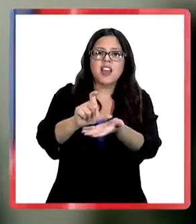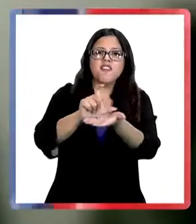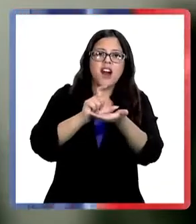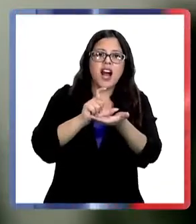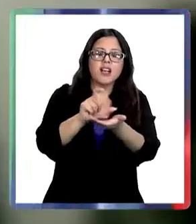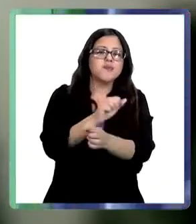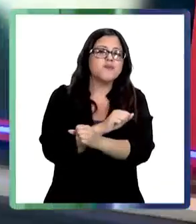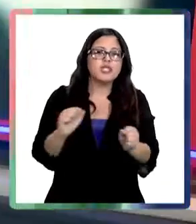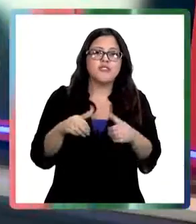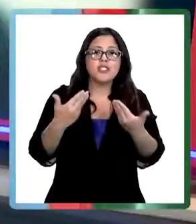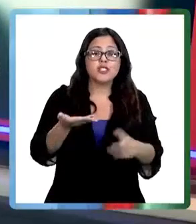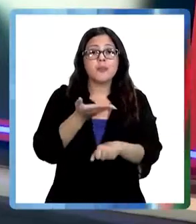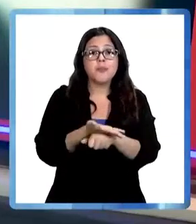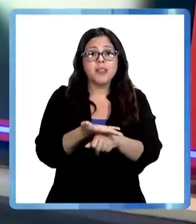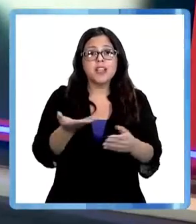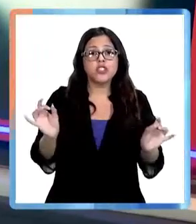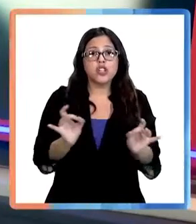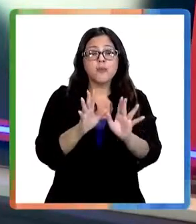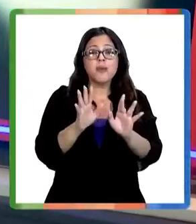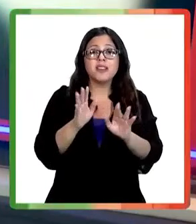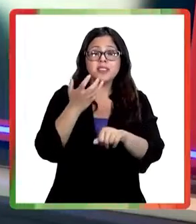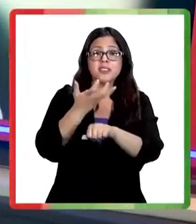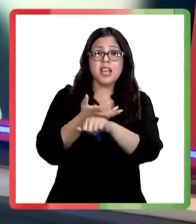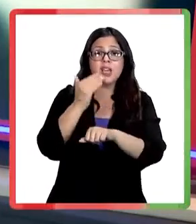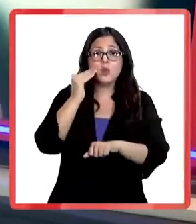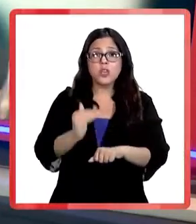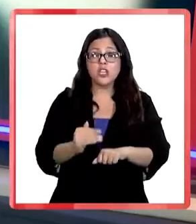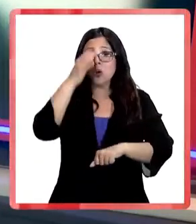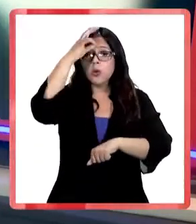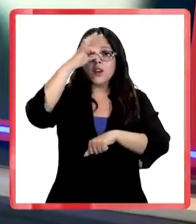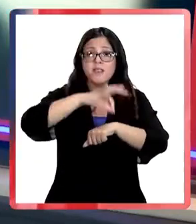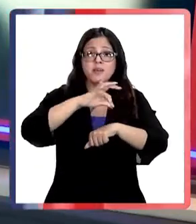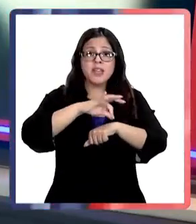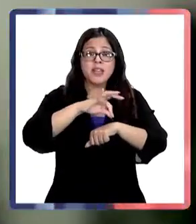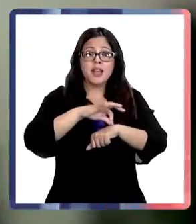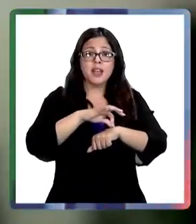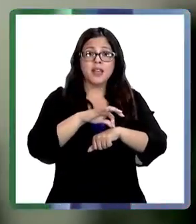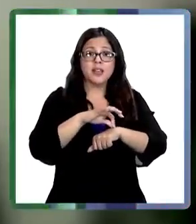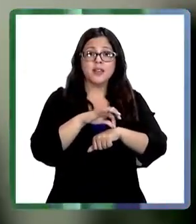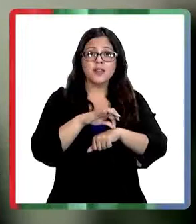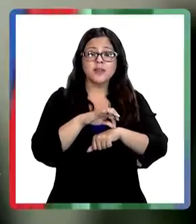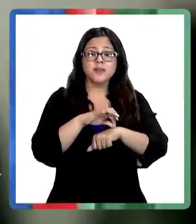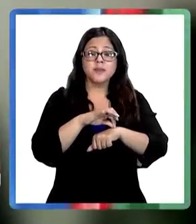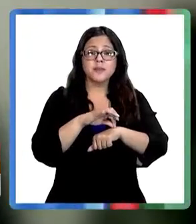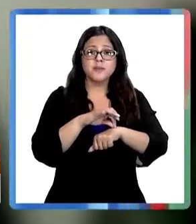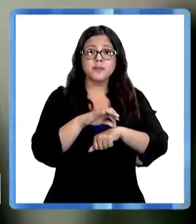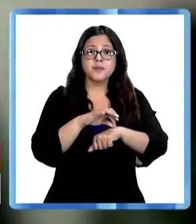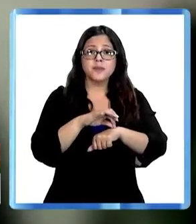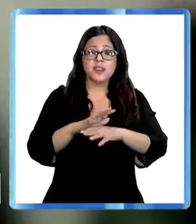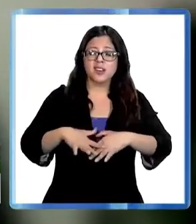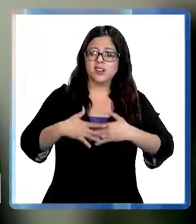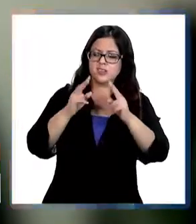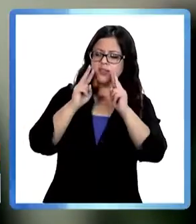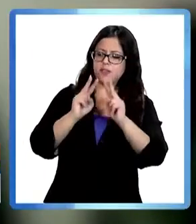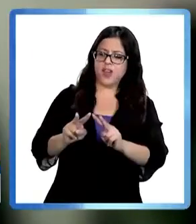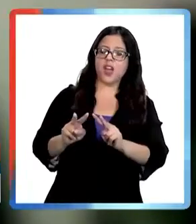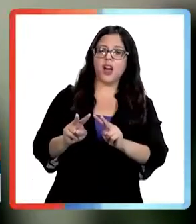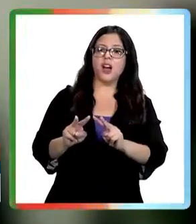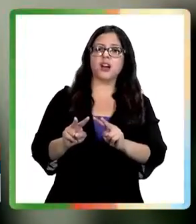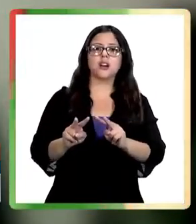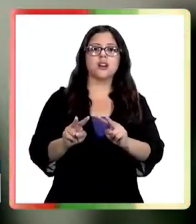imposible. Entonces el llamado es, efectivamente, si tenemos un niño con una enfermedad activa, con muy